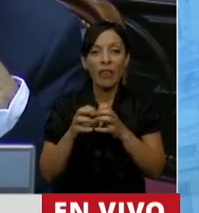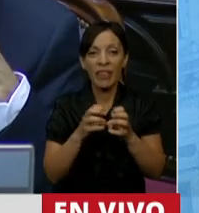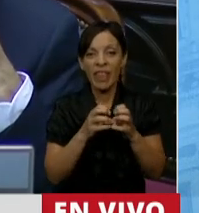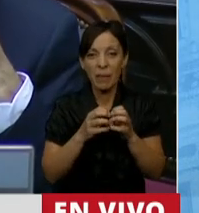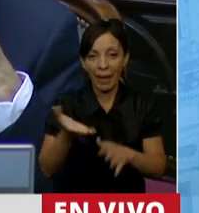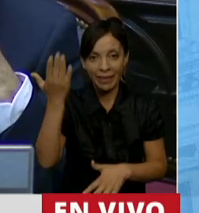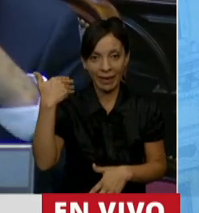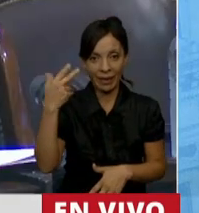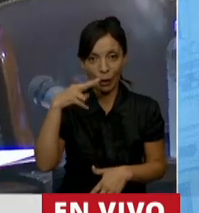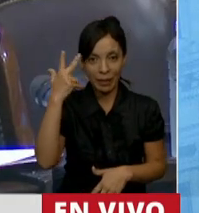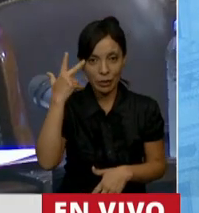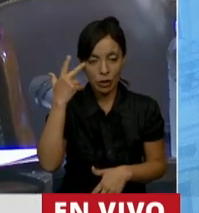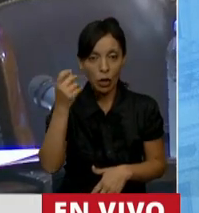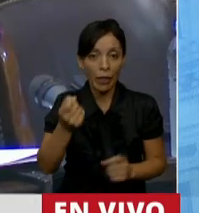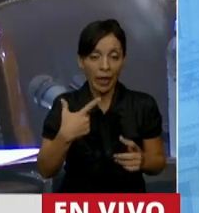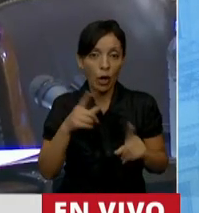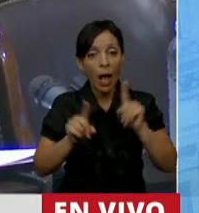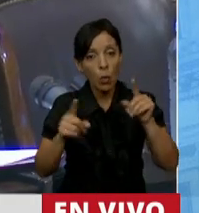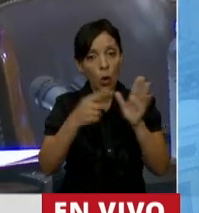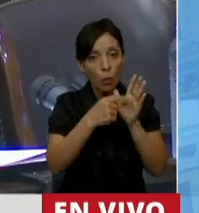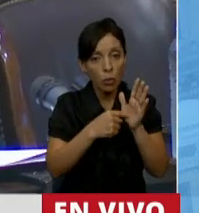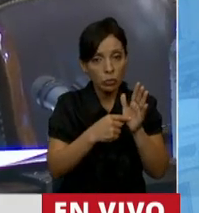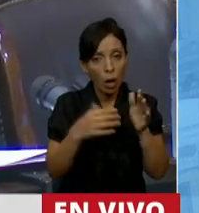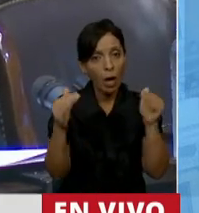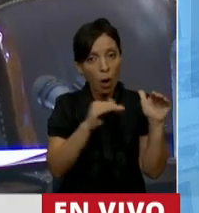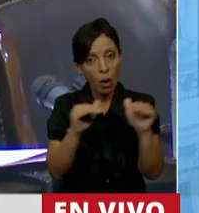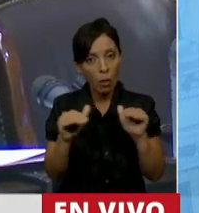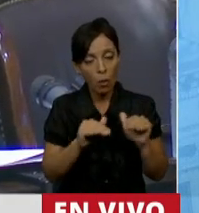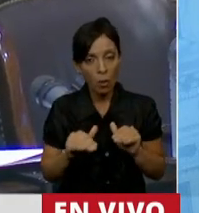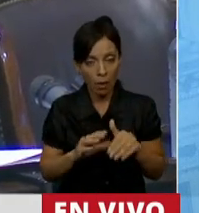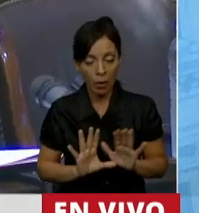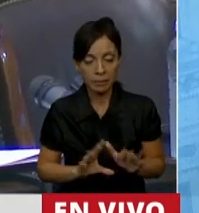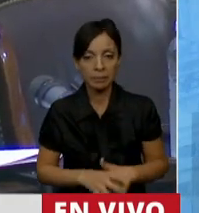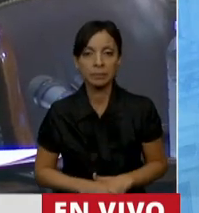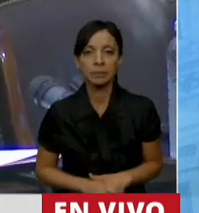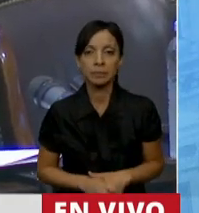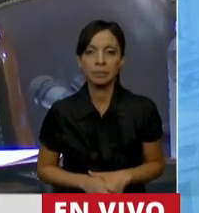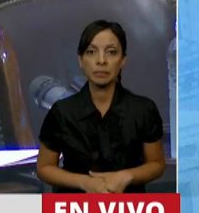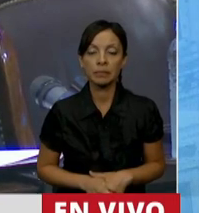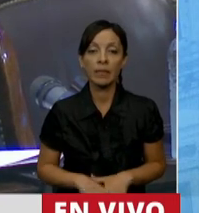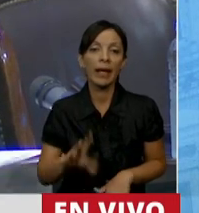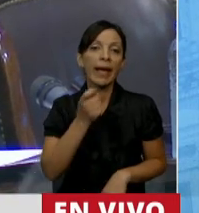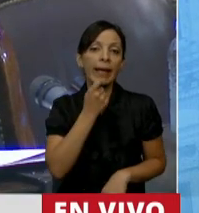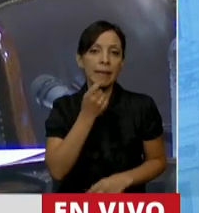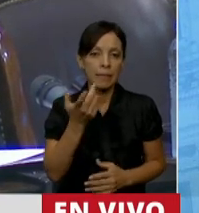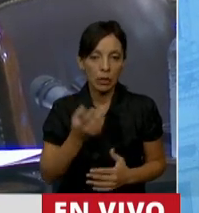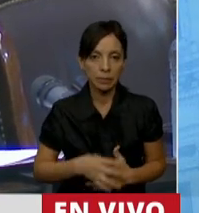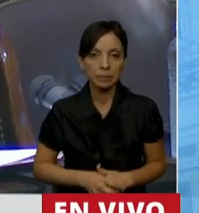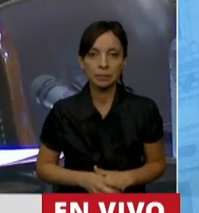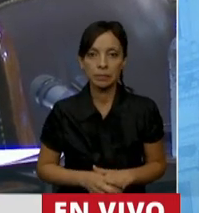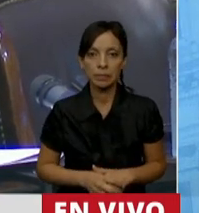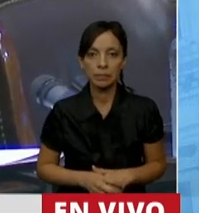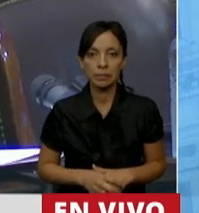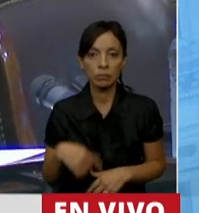fueron algunos puntos de coincidencia con quienes están a favor de la interrupción. Como por ejemplo, que